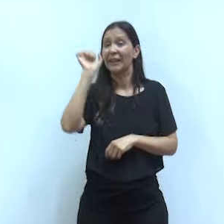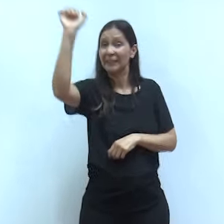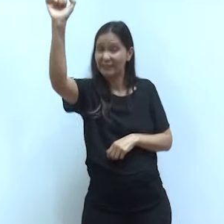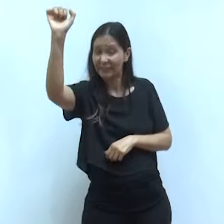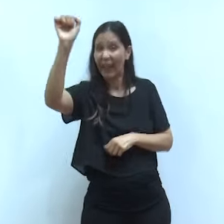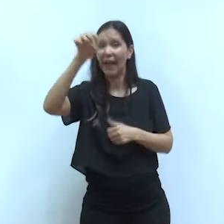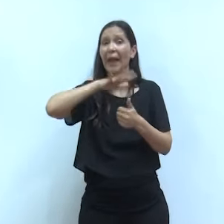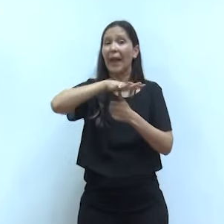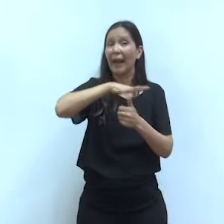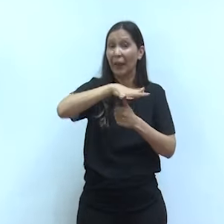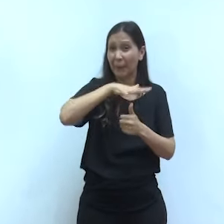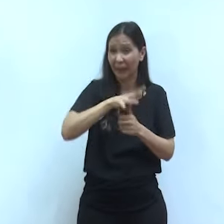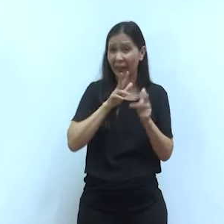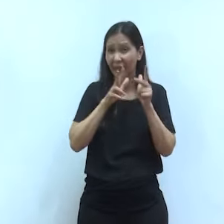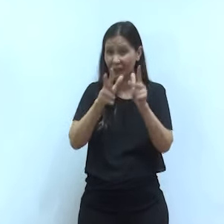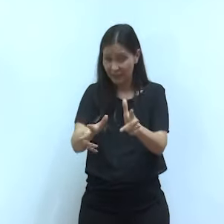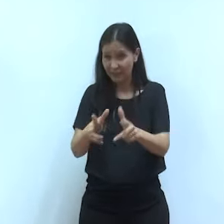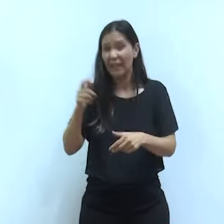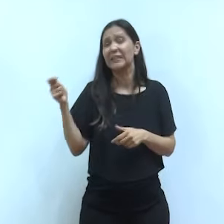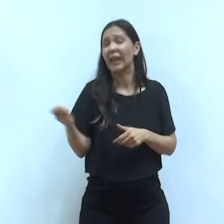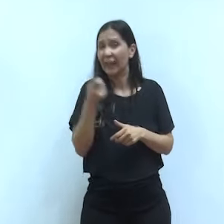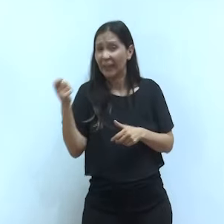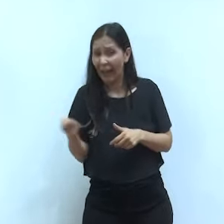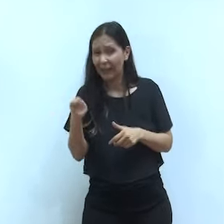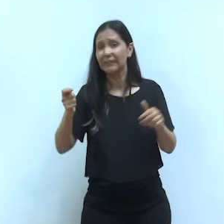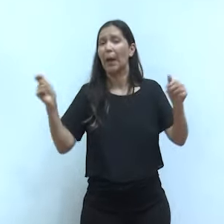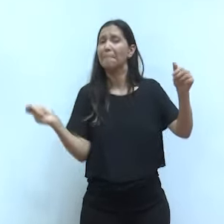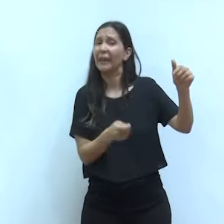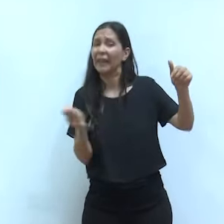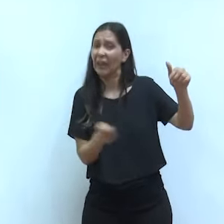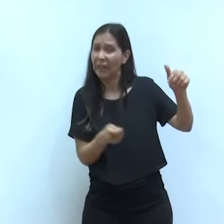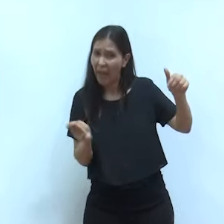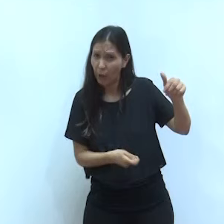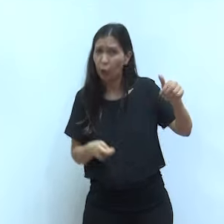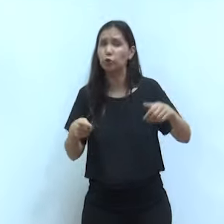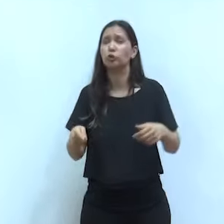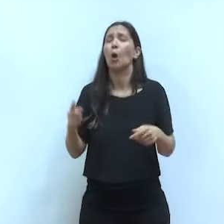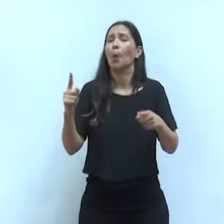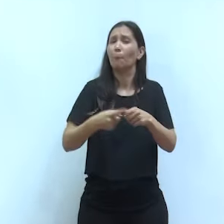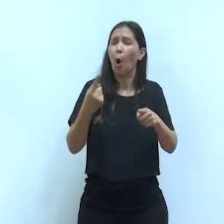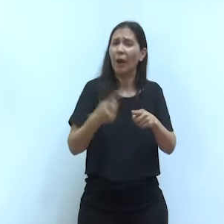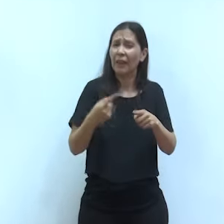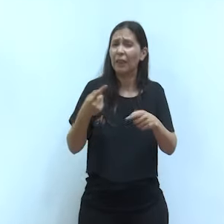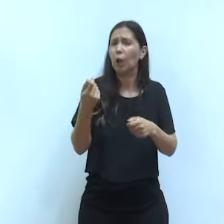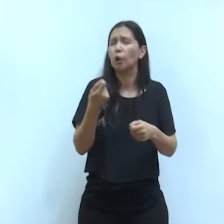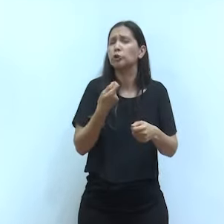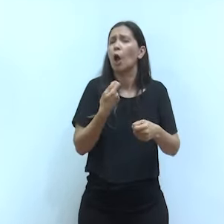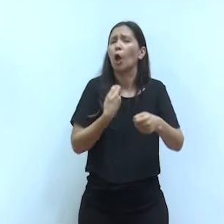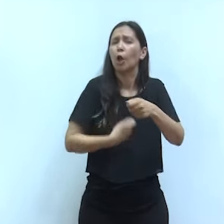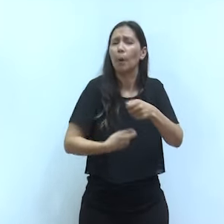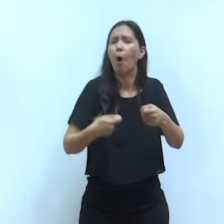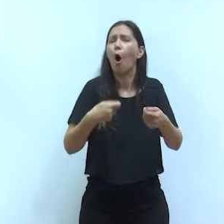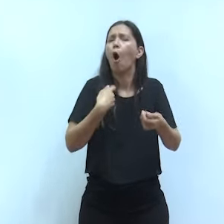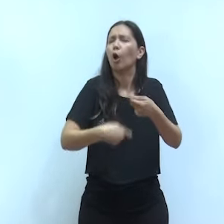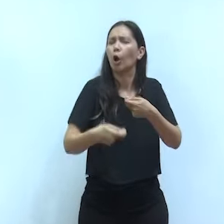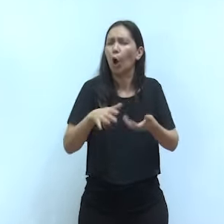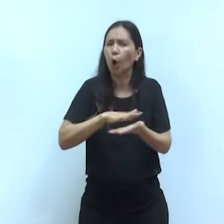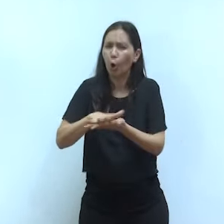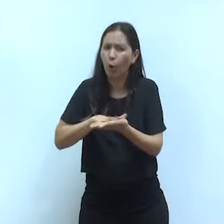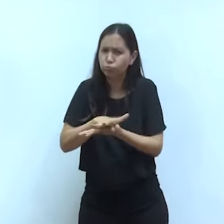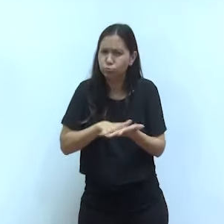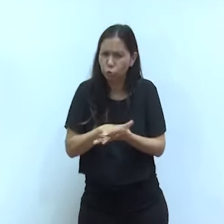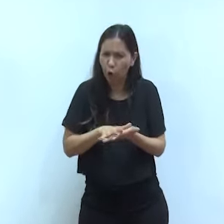lgbt sindicalistas piqueteros políticos corruptos kisneristas cuando dicen